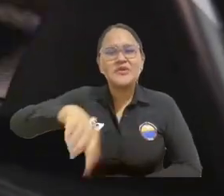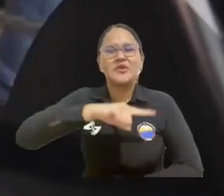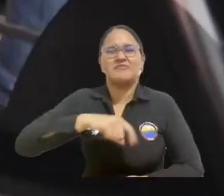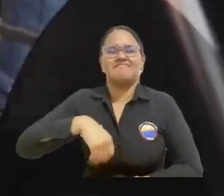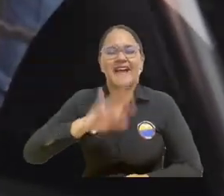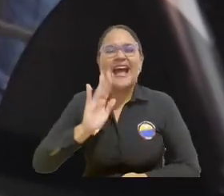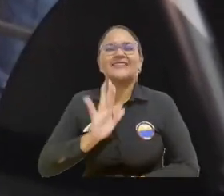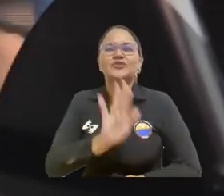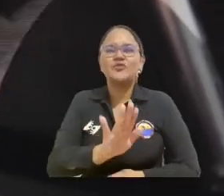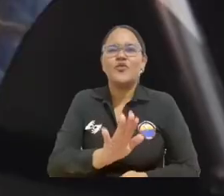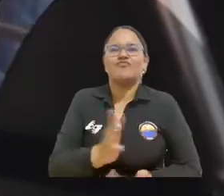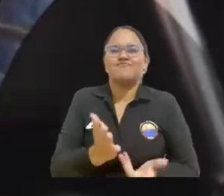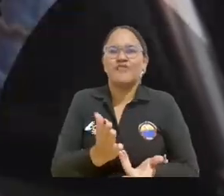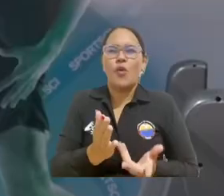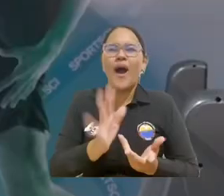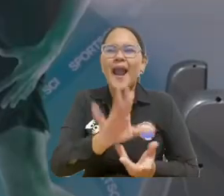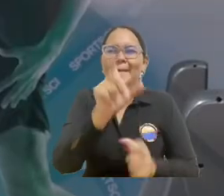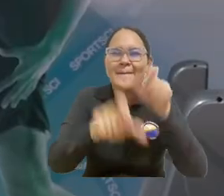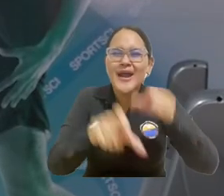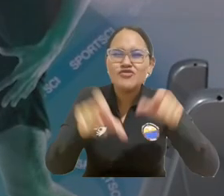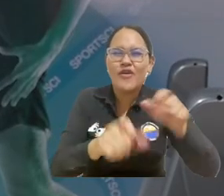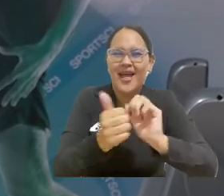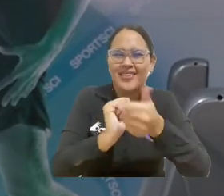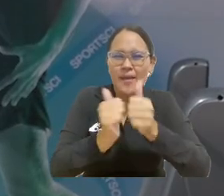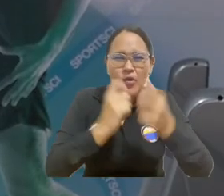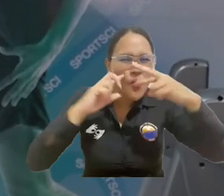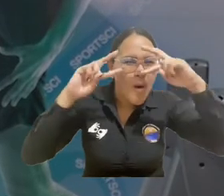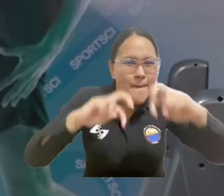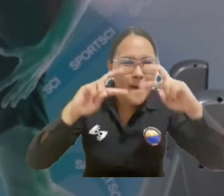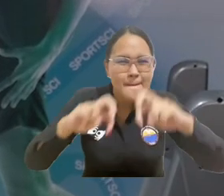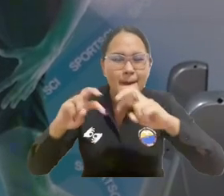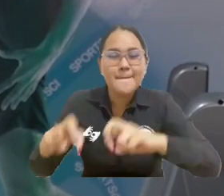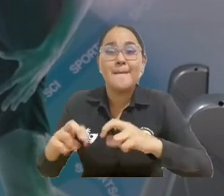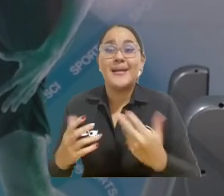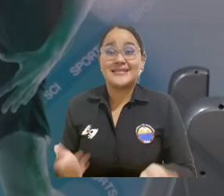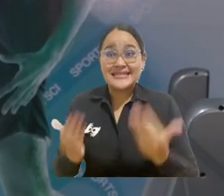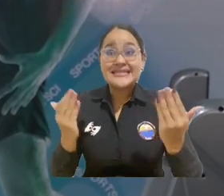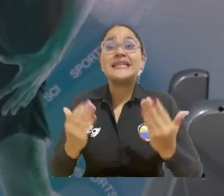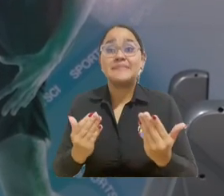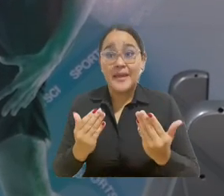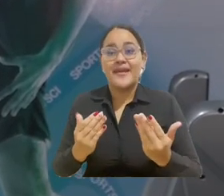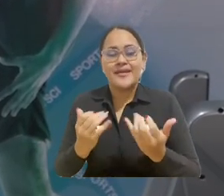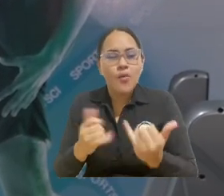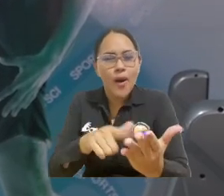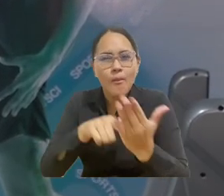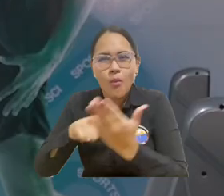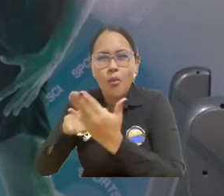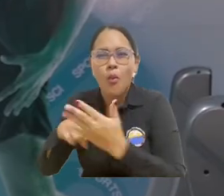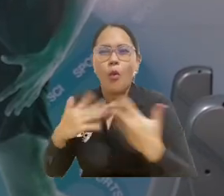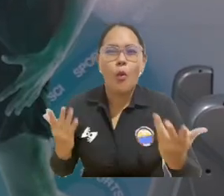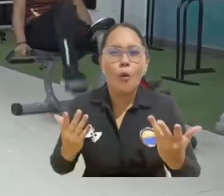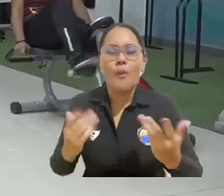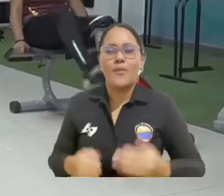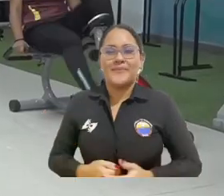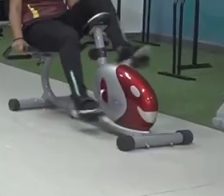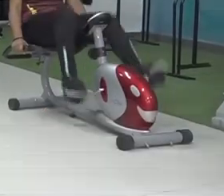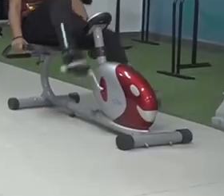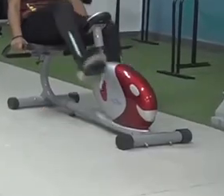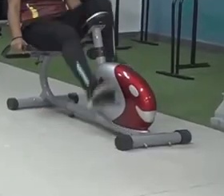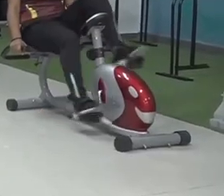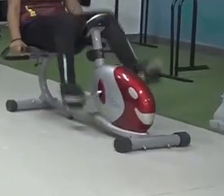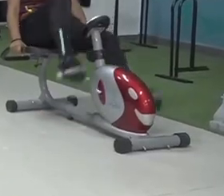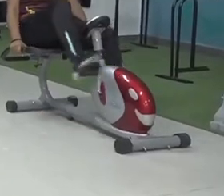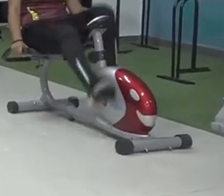las muestras y estudios biométricos para futuros deportistas y tanto mejoras para deportistas activos como estamos en estos momentos.